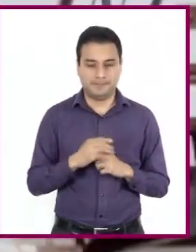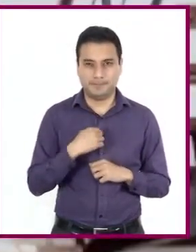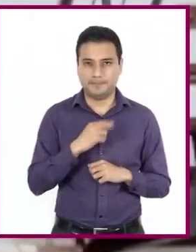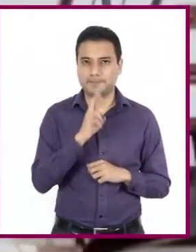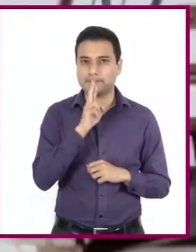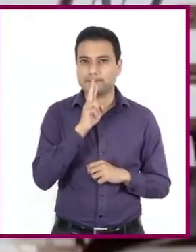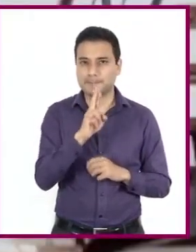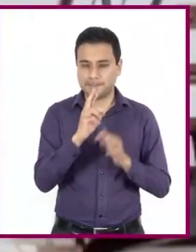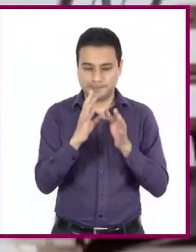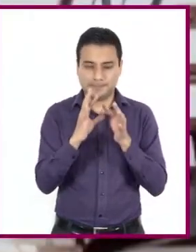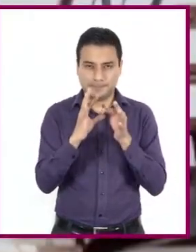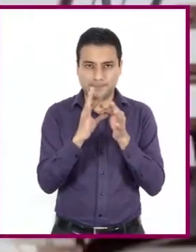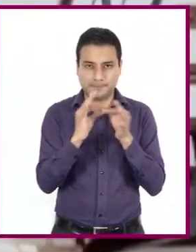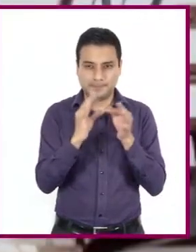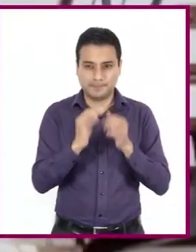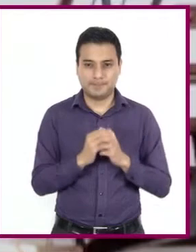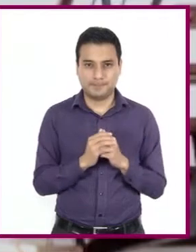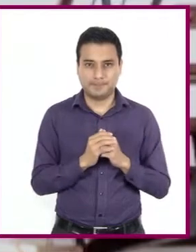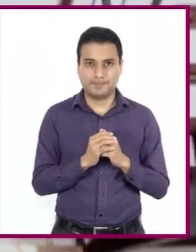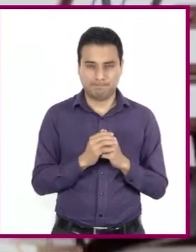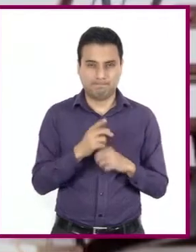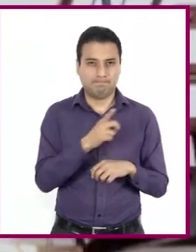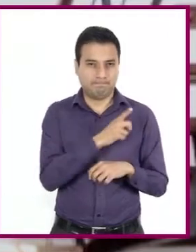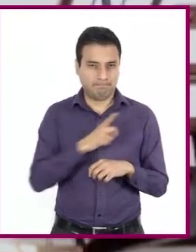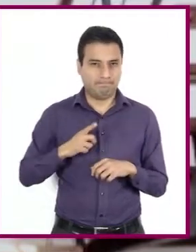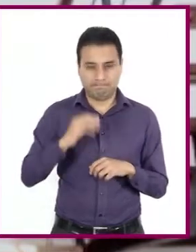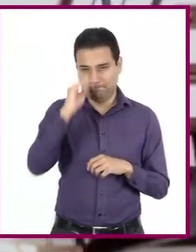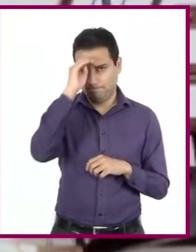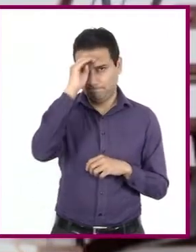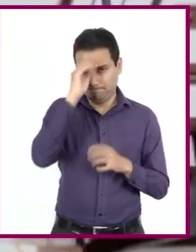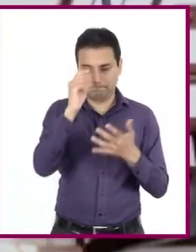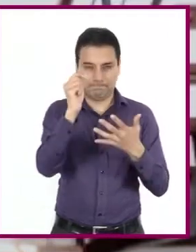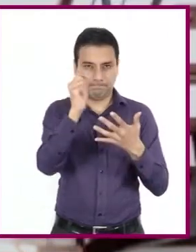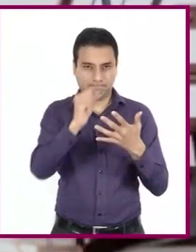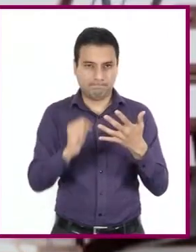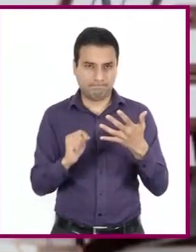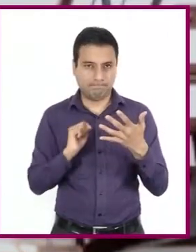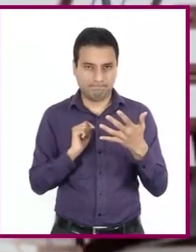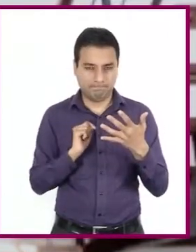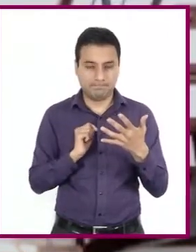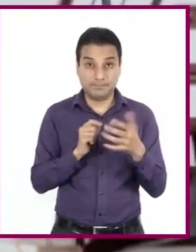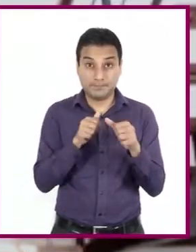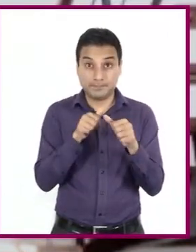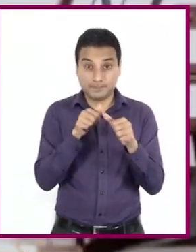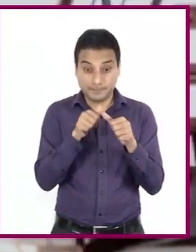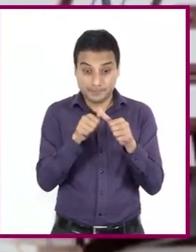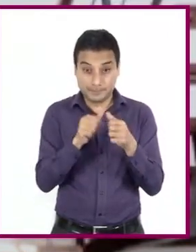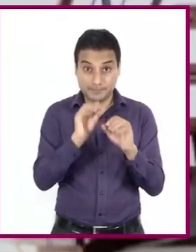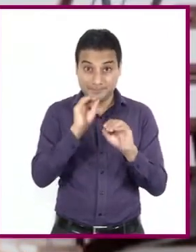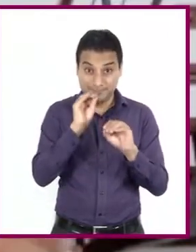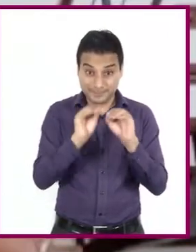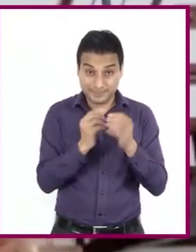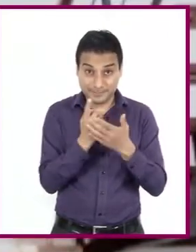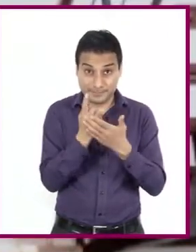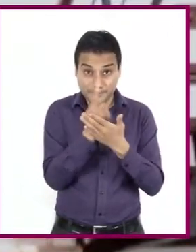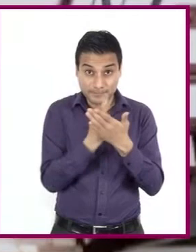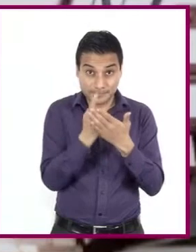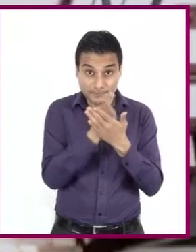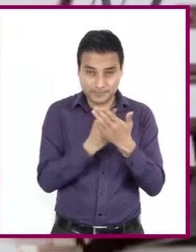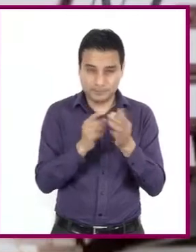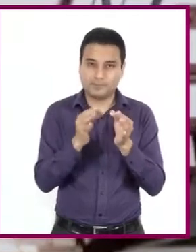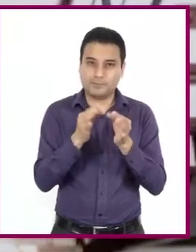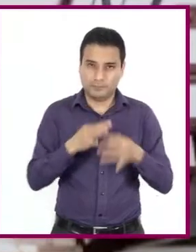pregunta habría que pensar en varios elementos. El diseño de las letras es muy importante porque